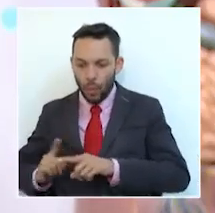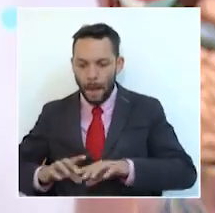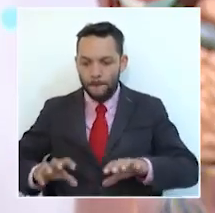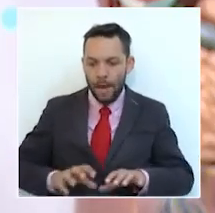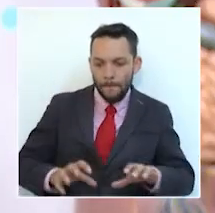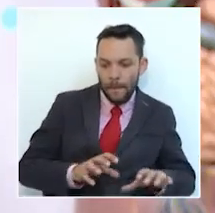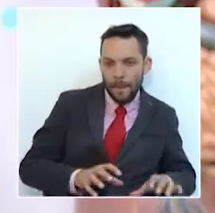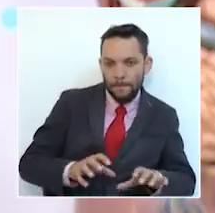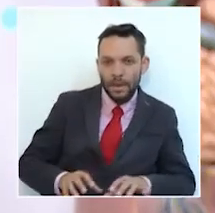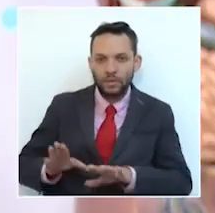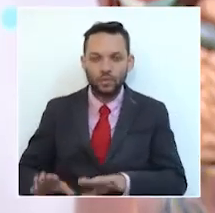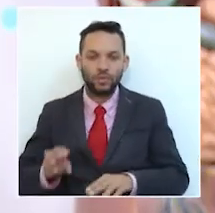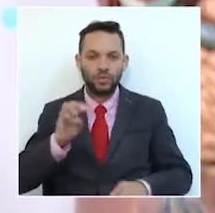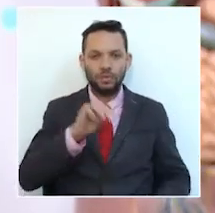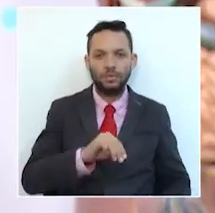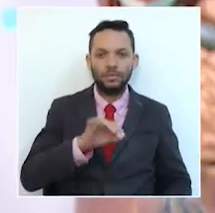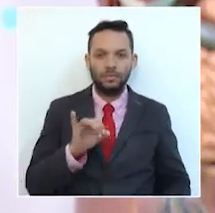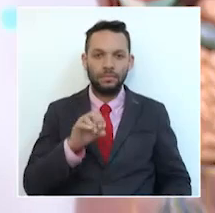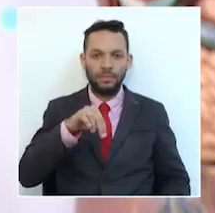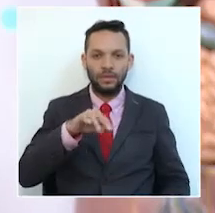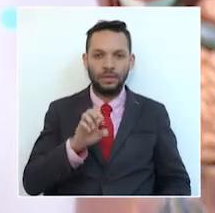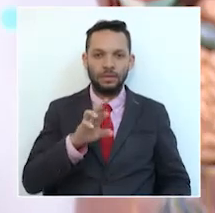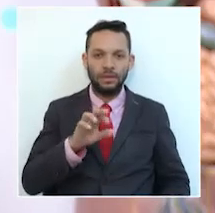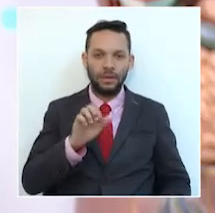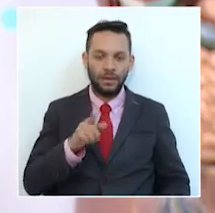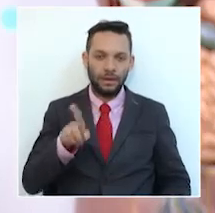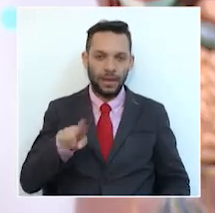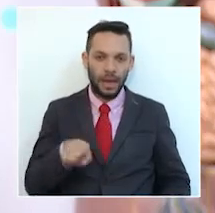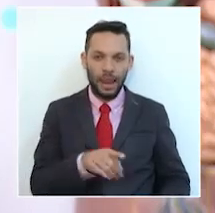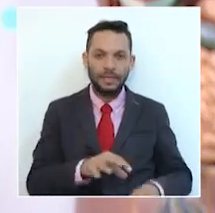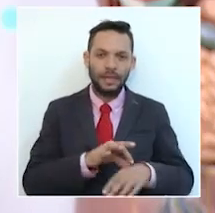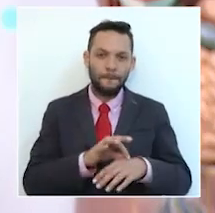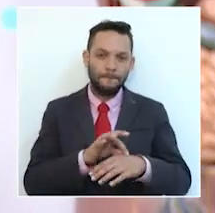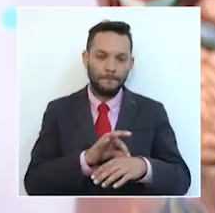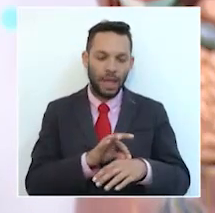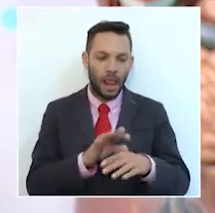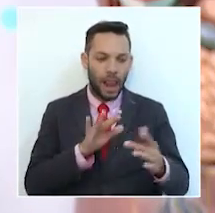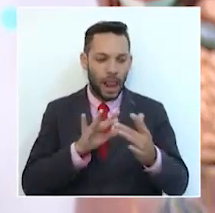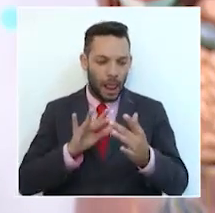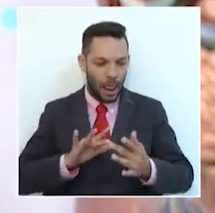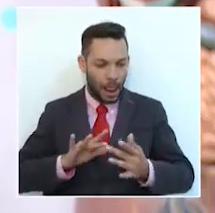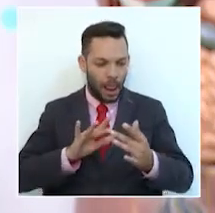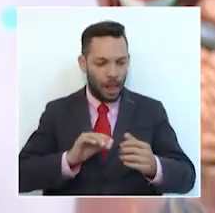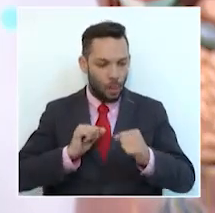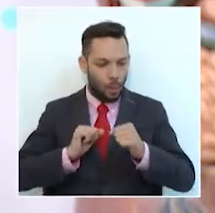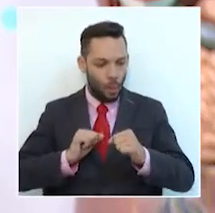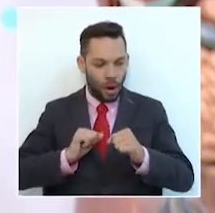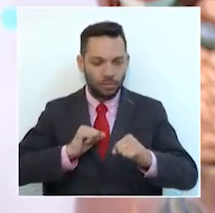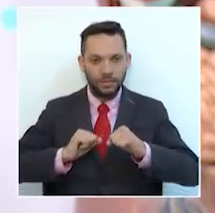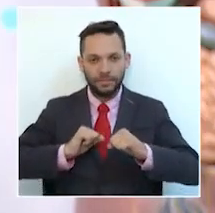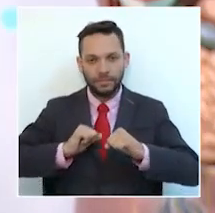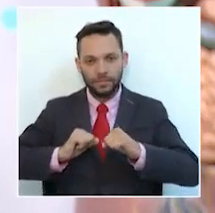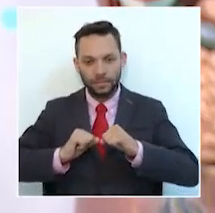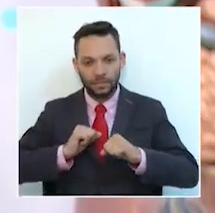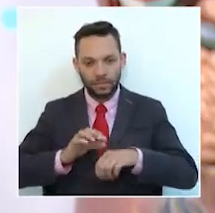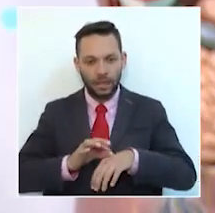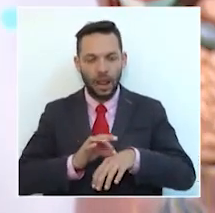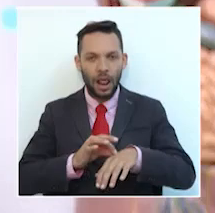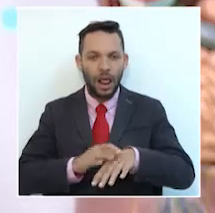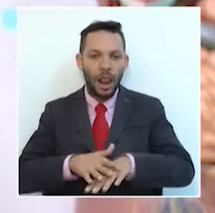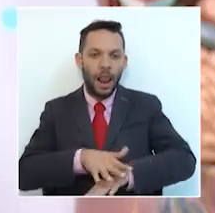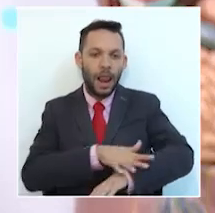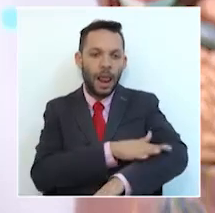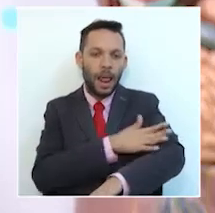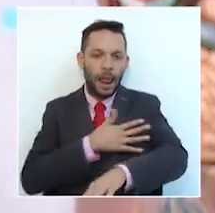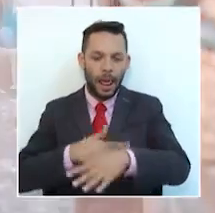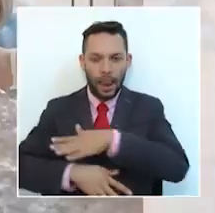minerales en la piel que sí que petra en la piel quiero decir que si va a ejercer una acción sobre la regeneración cutánea por ejemplo